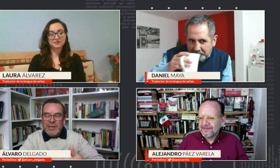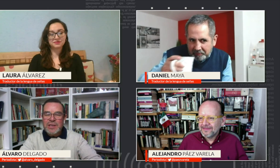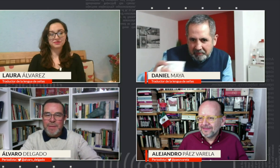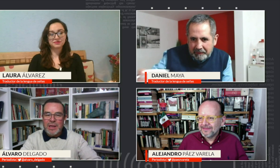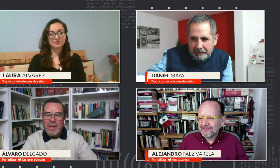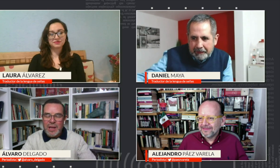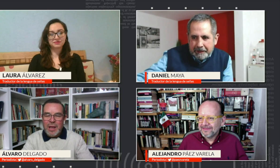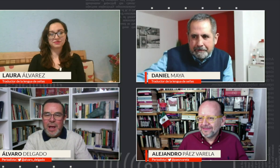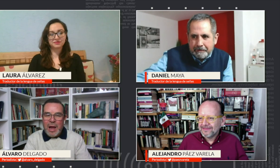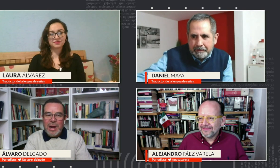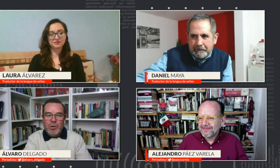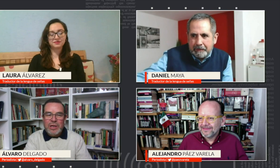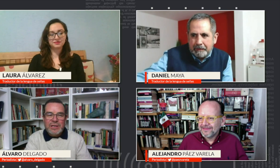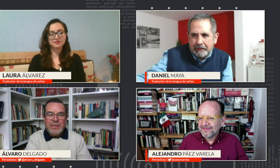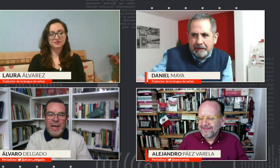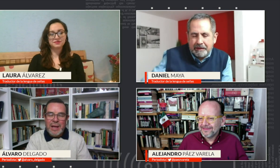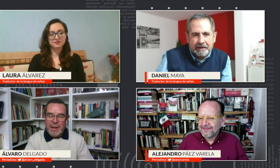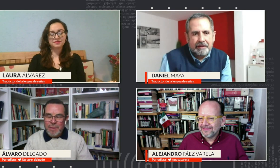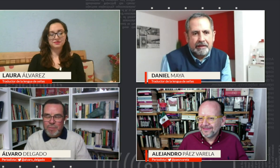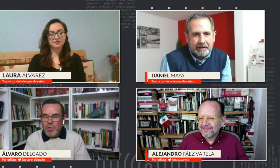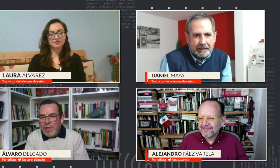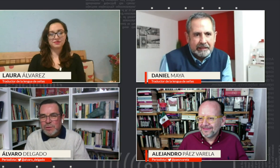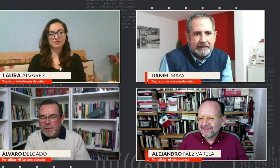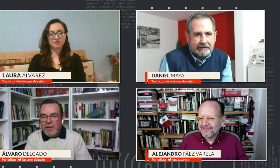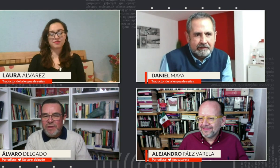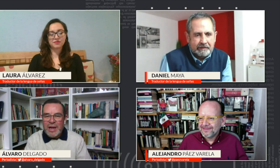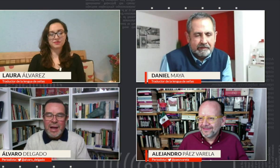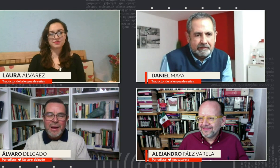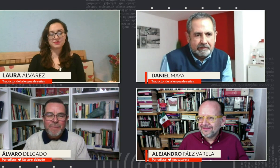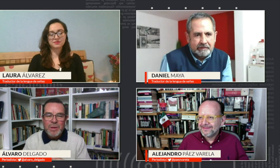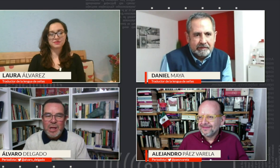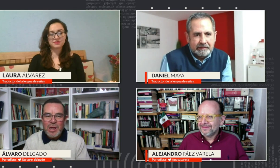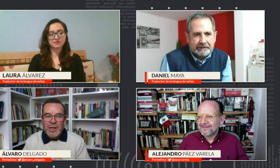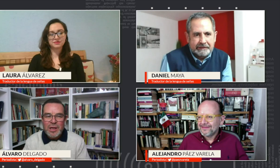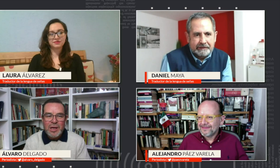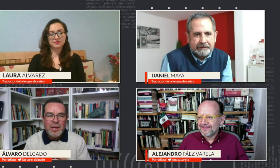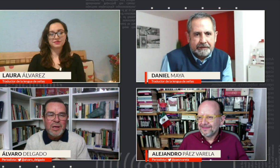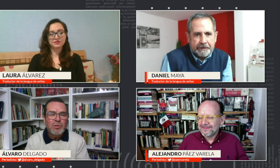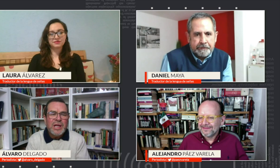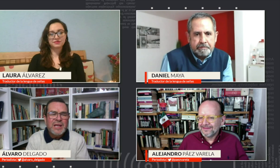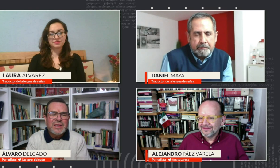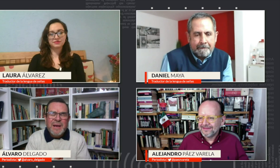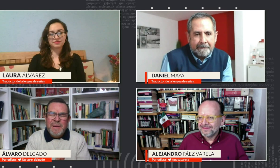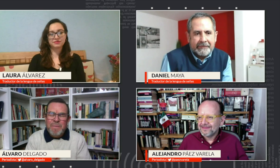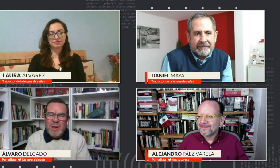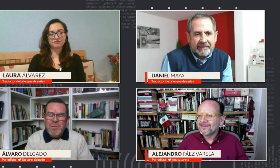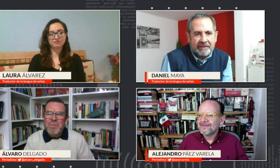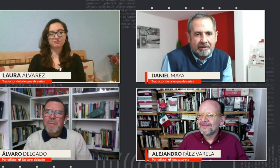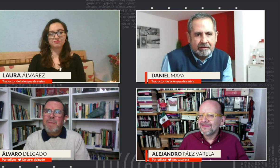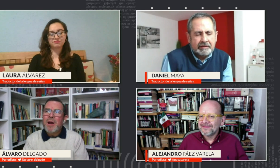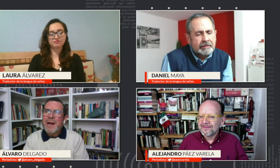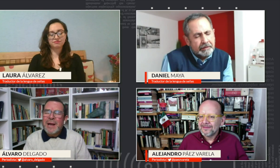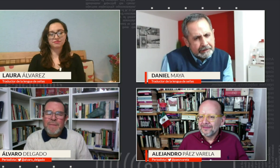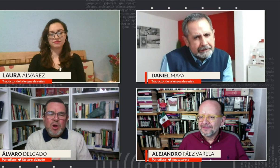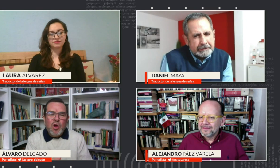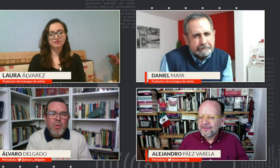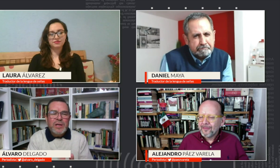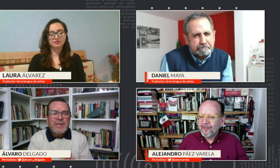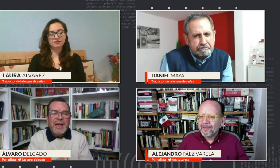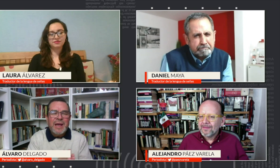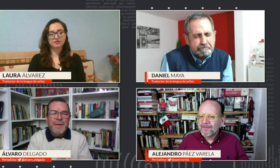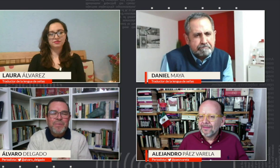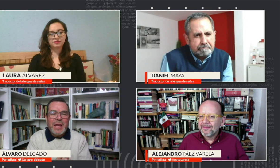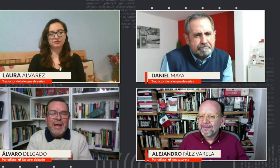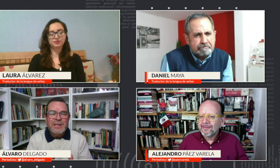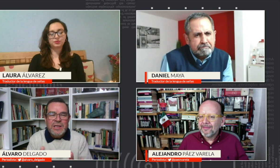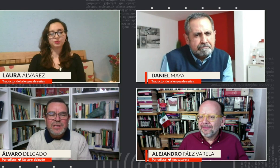transmitírsela precisamente a la audiencia muy específica de ustedes. Pero a ver, ¿cómo